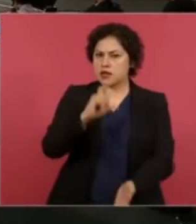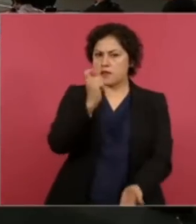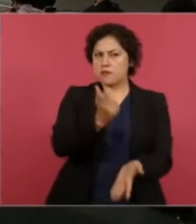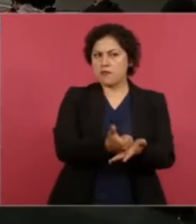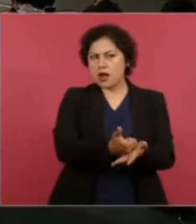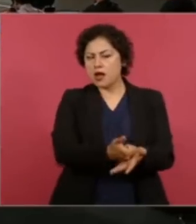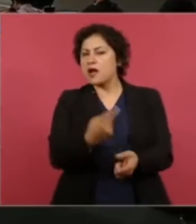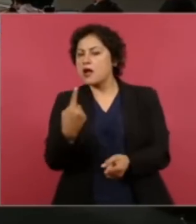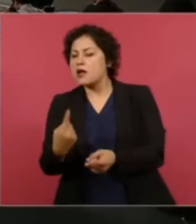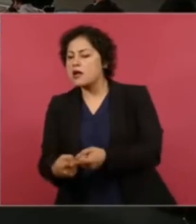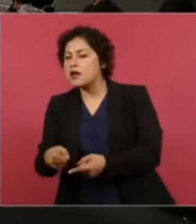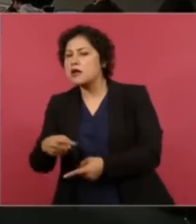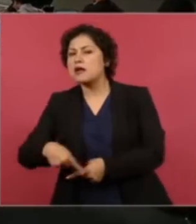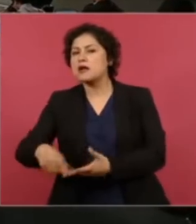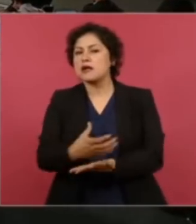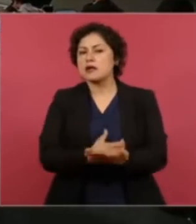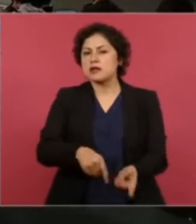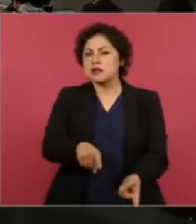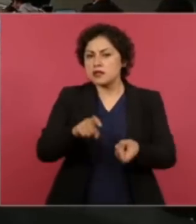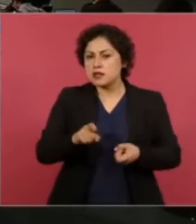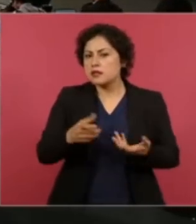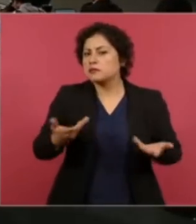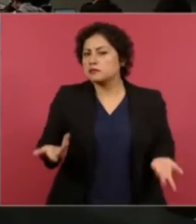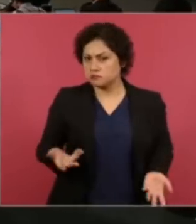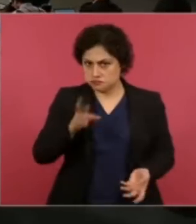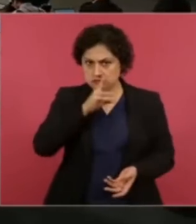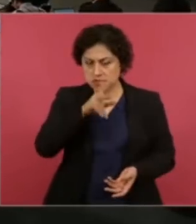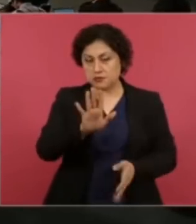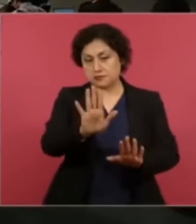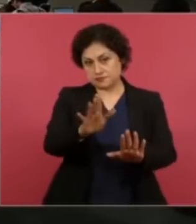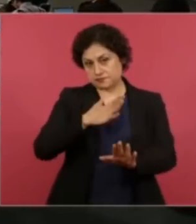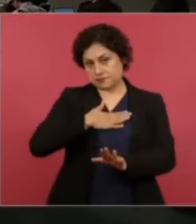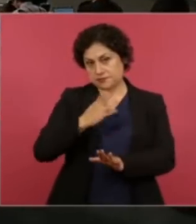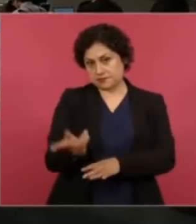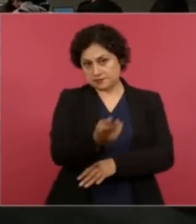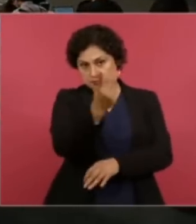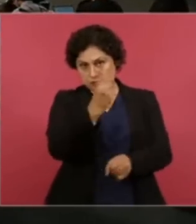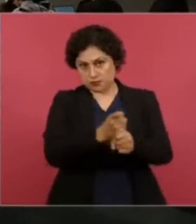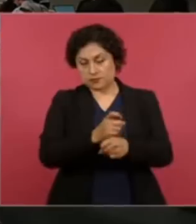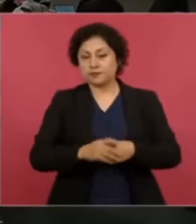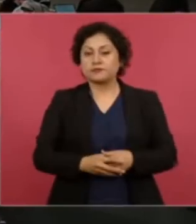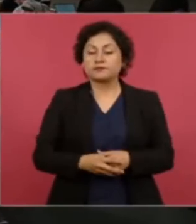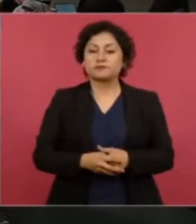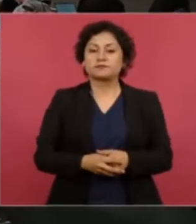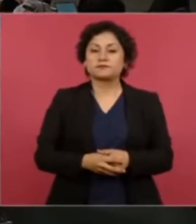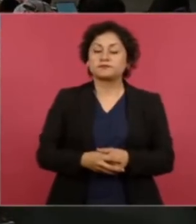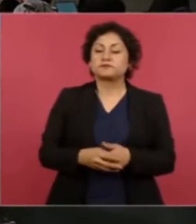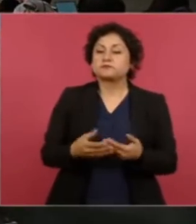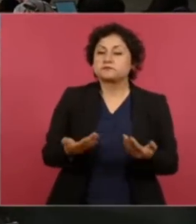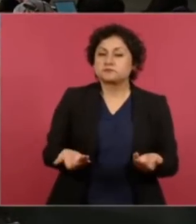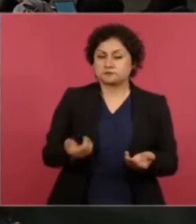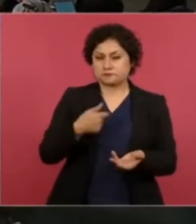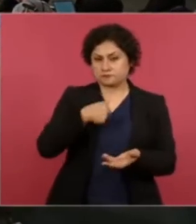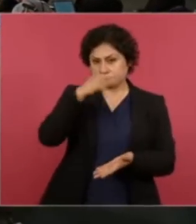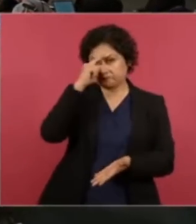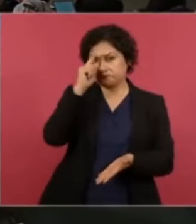rentas. Esa sería mi primera pregunta, señor presidente. Bueno, yo creo que es de dominio